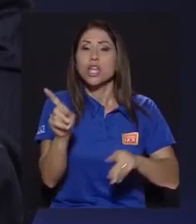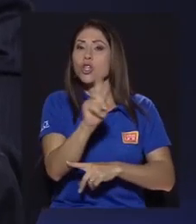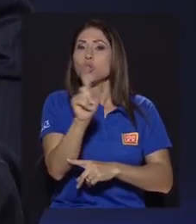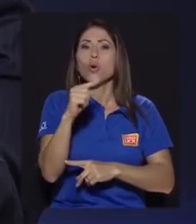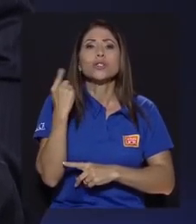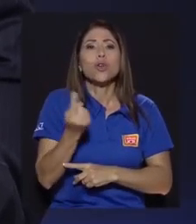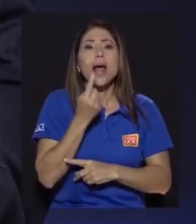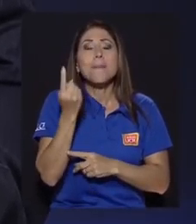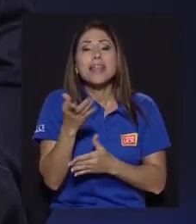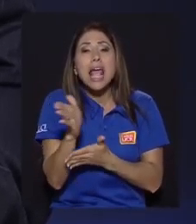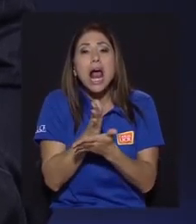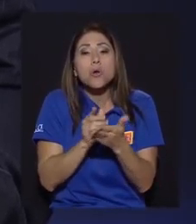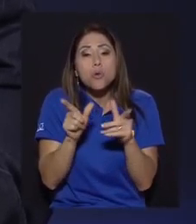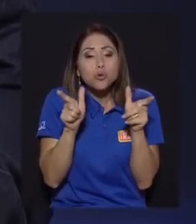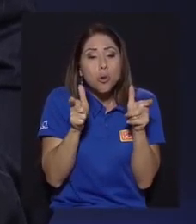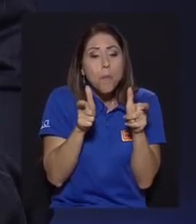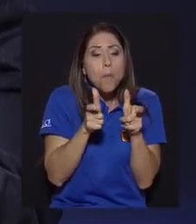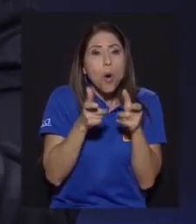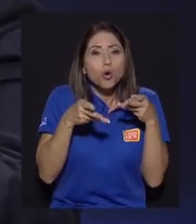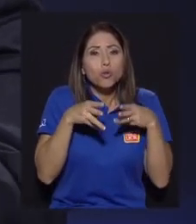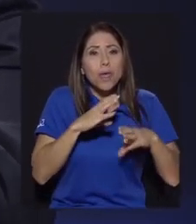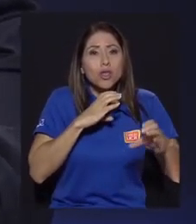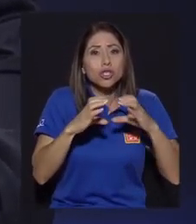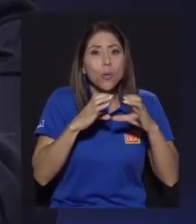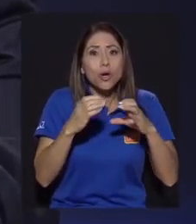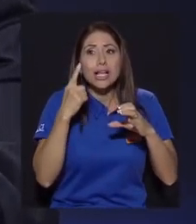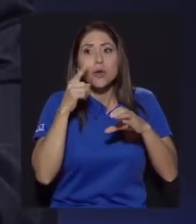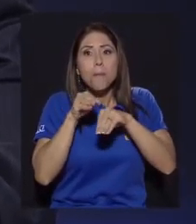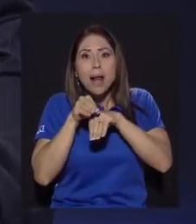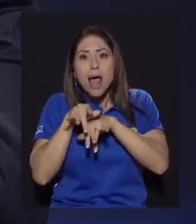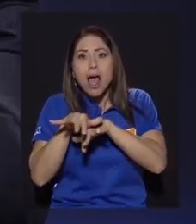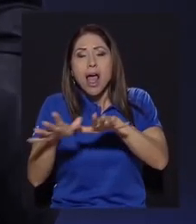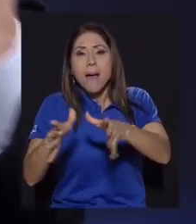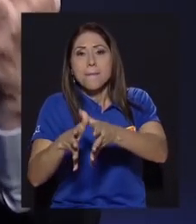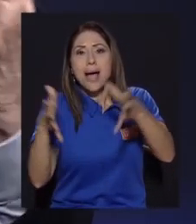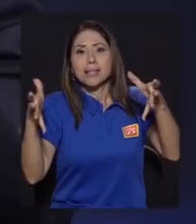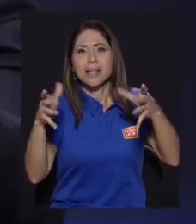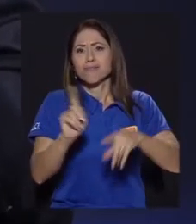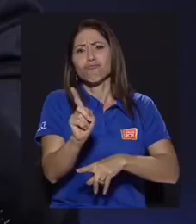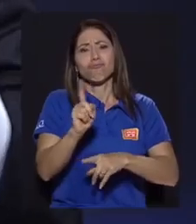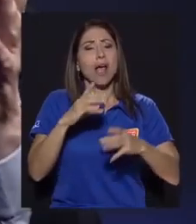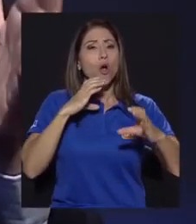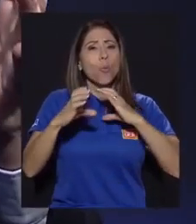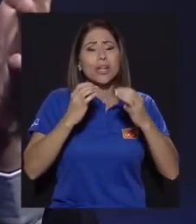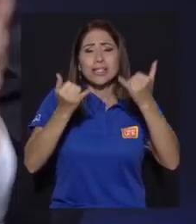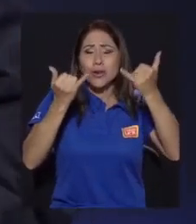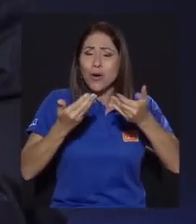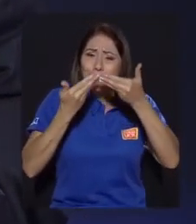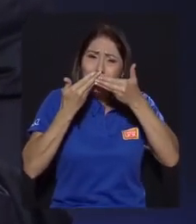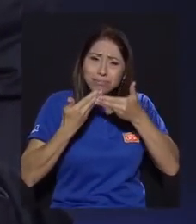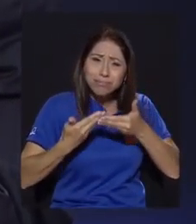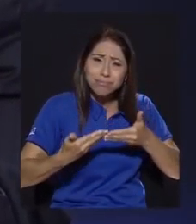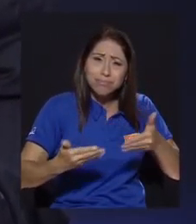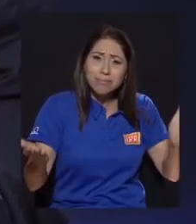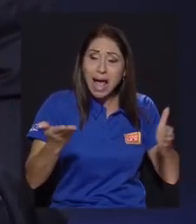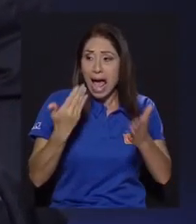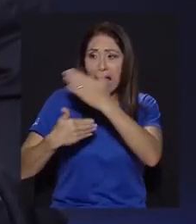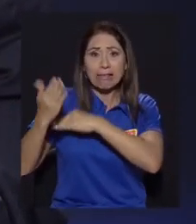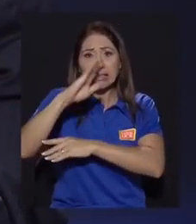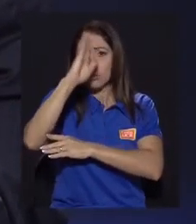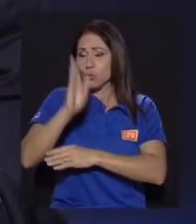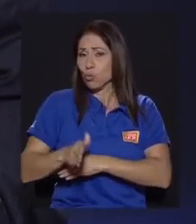unos pocos medios de masas sino que hoy día la comunicación se ha abierto como nunca antes en la historia